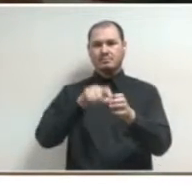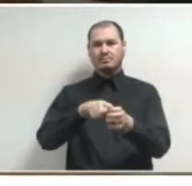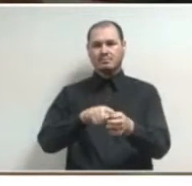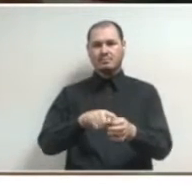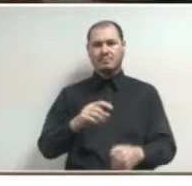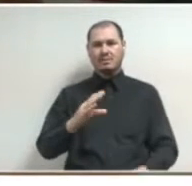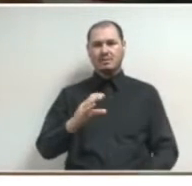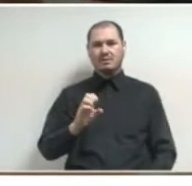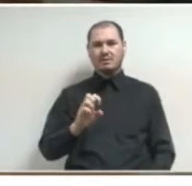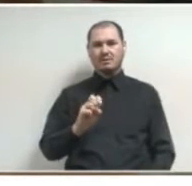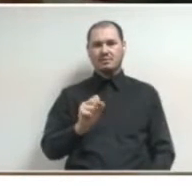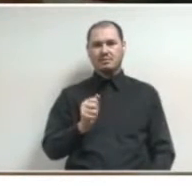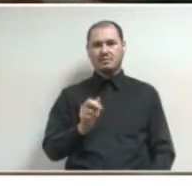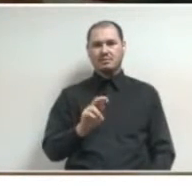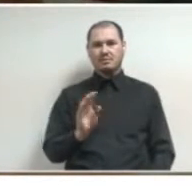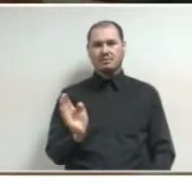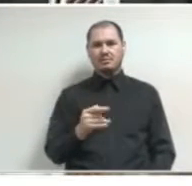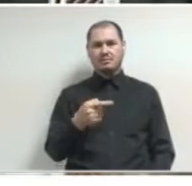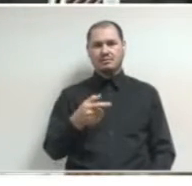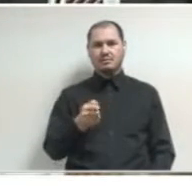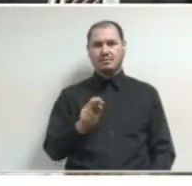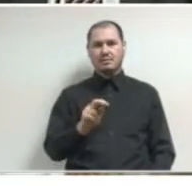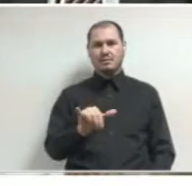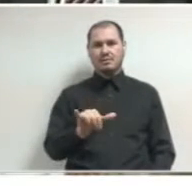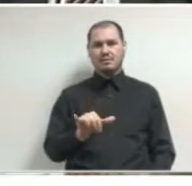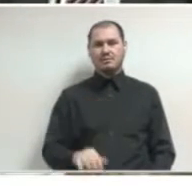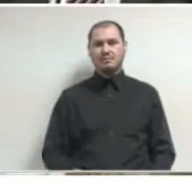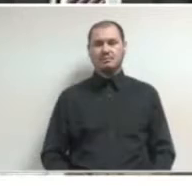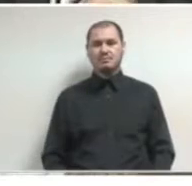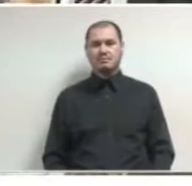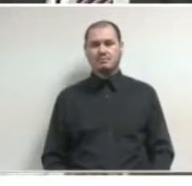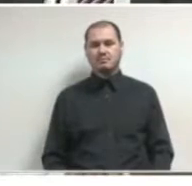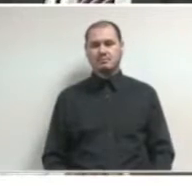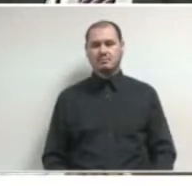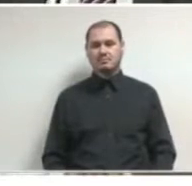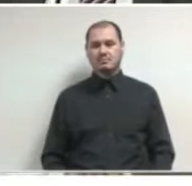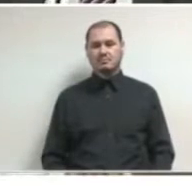César Garay, el doctor. Se ha veído allá de Lima, imagina como.